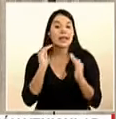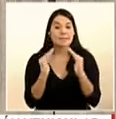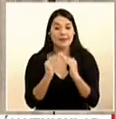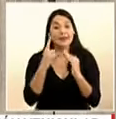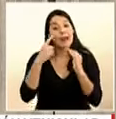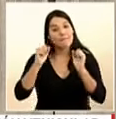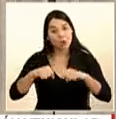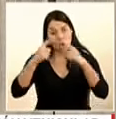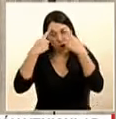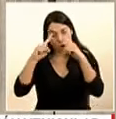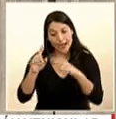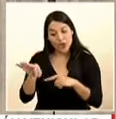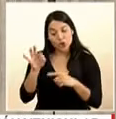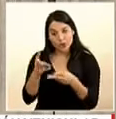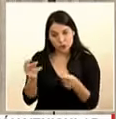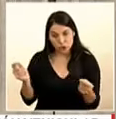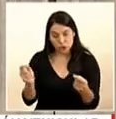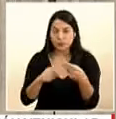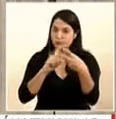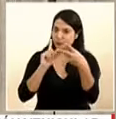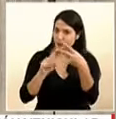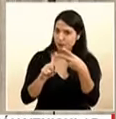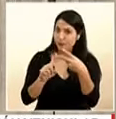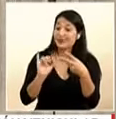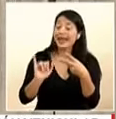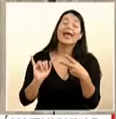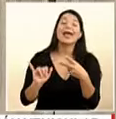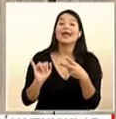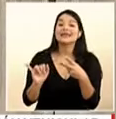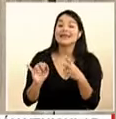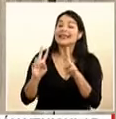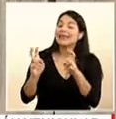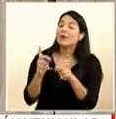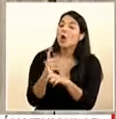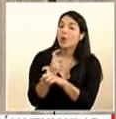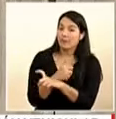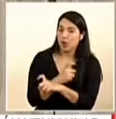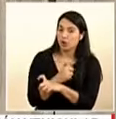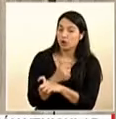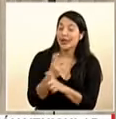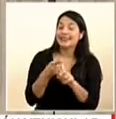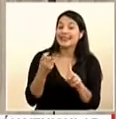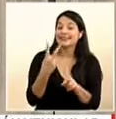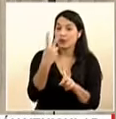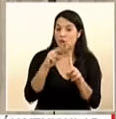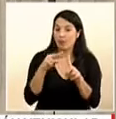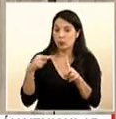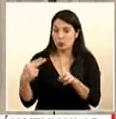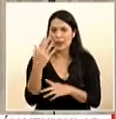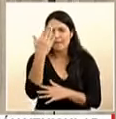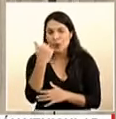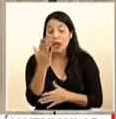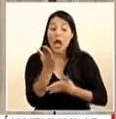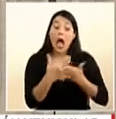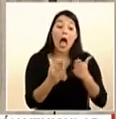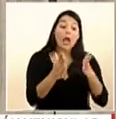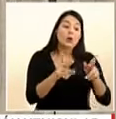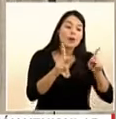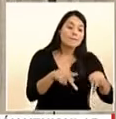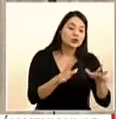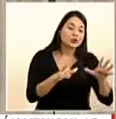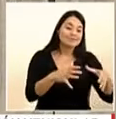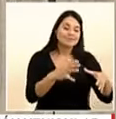materia 2 es una complejidad en los dos sentidos uno porque hay personas que tienen una gran preocupación porque